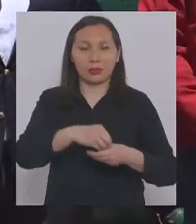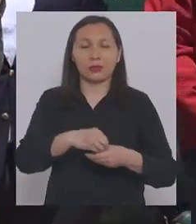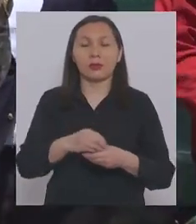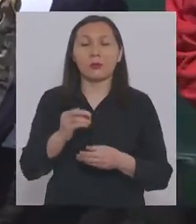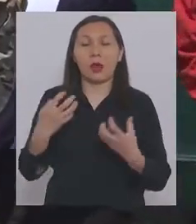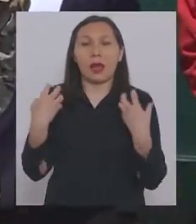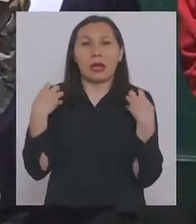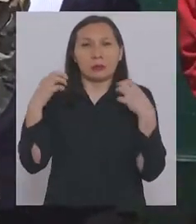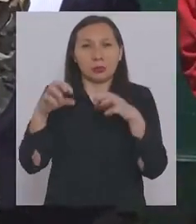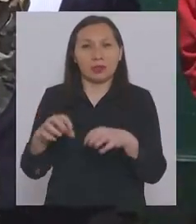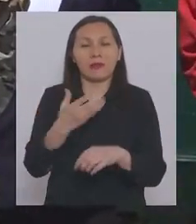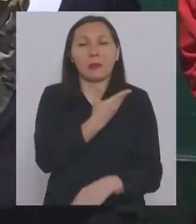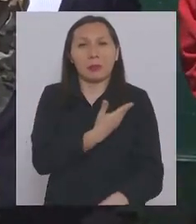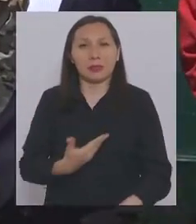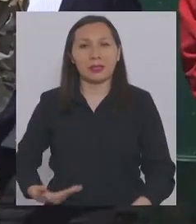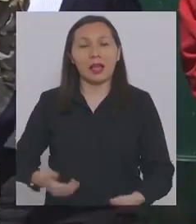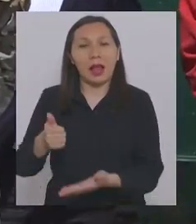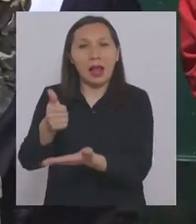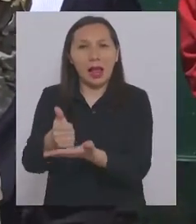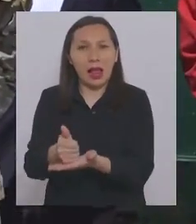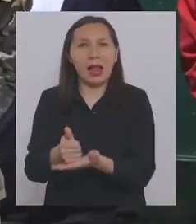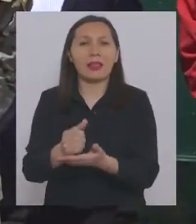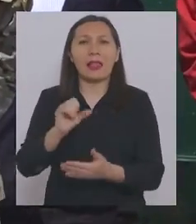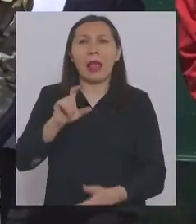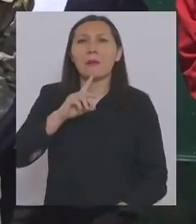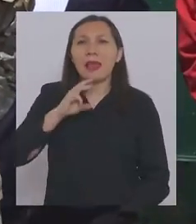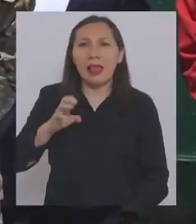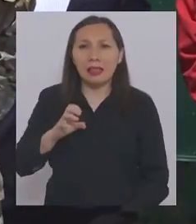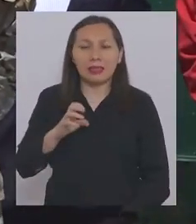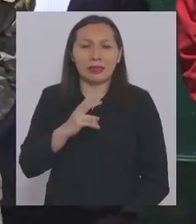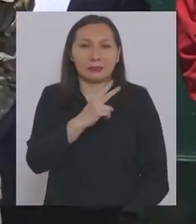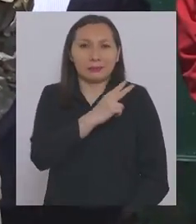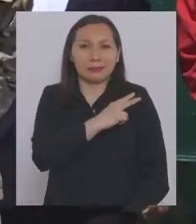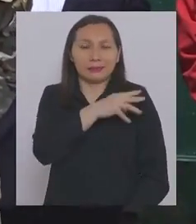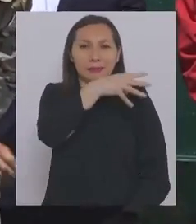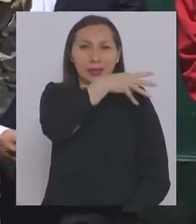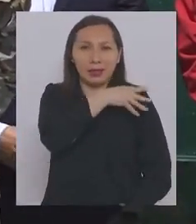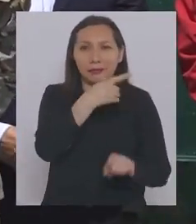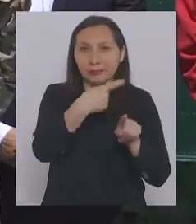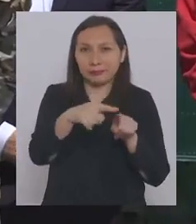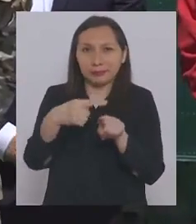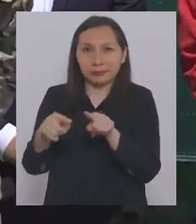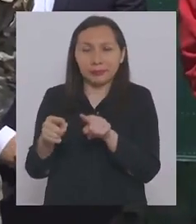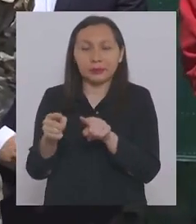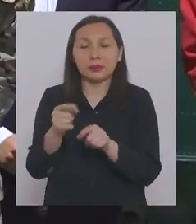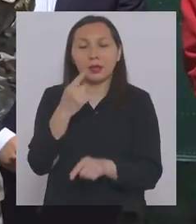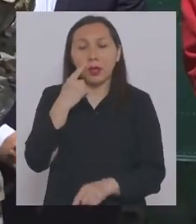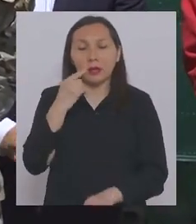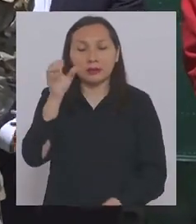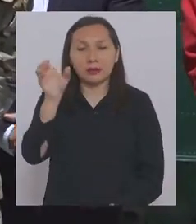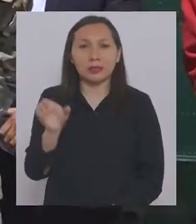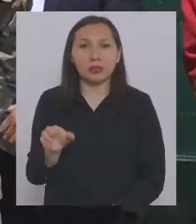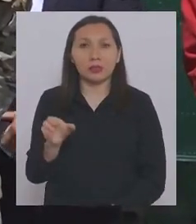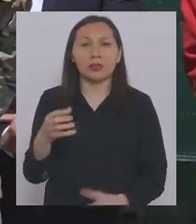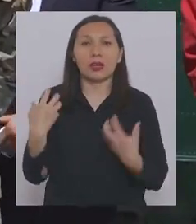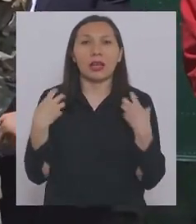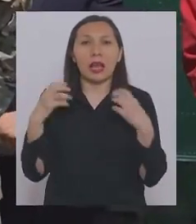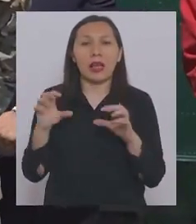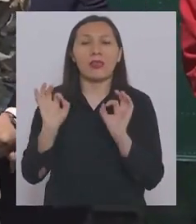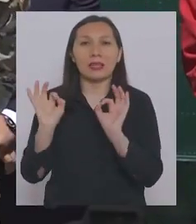delegado presidencial, señor alcalde, señor almirante, señores generales, señor delegado